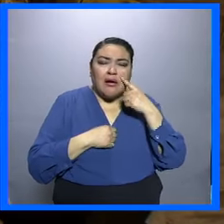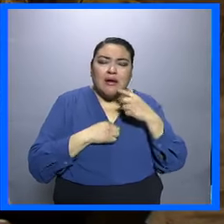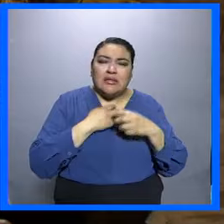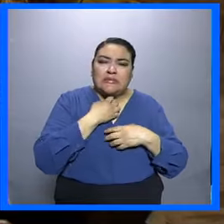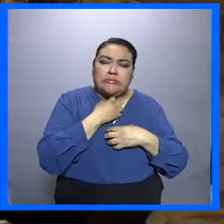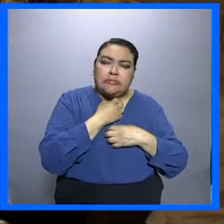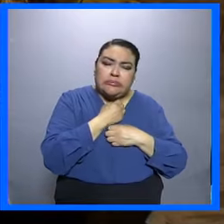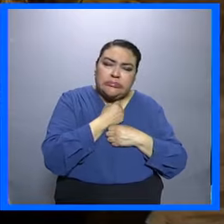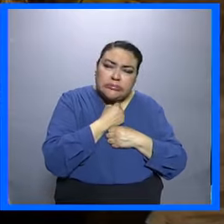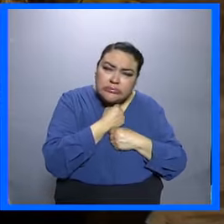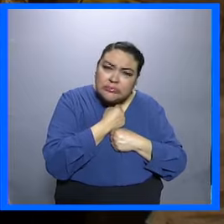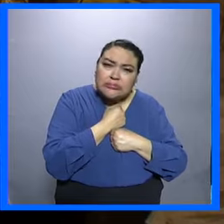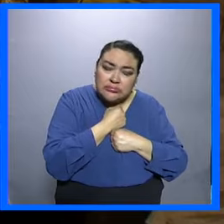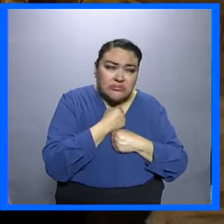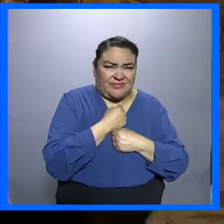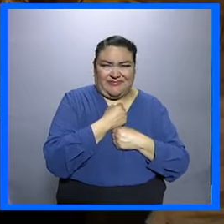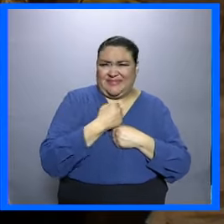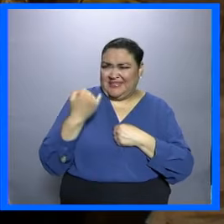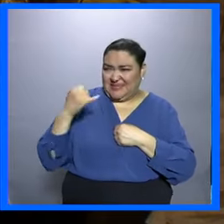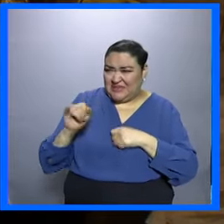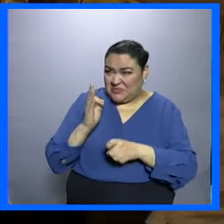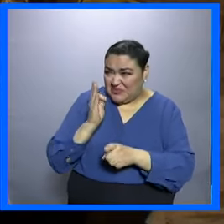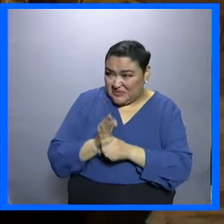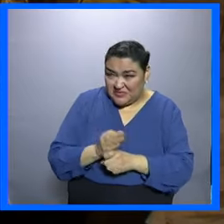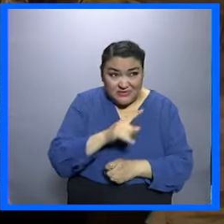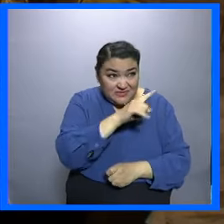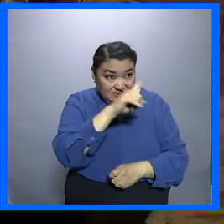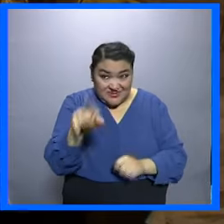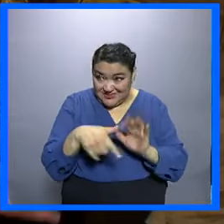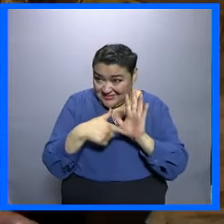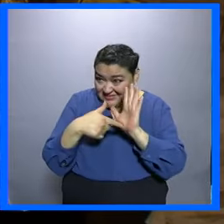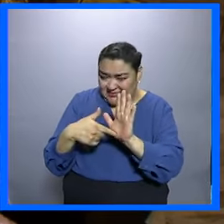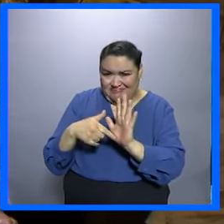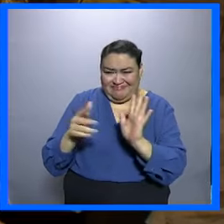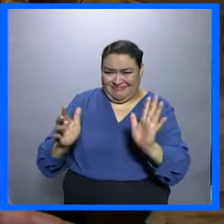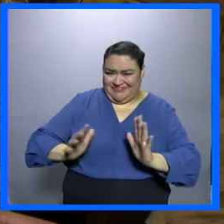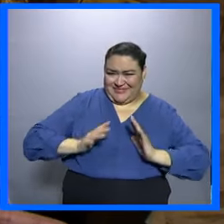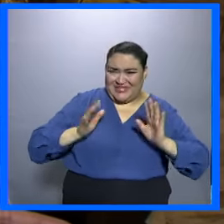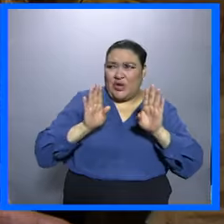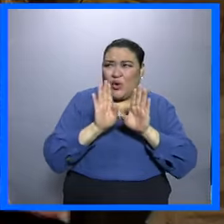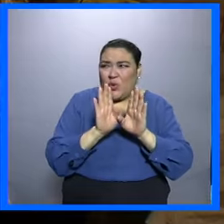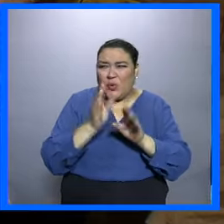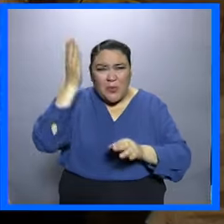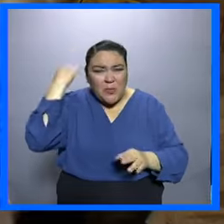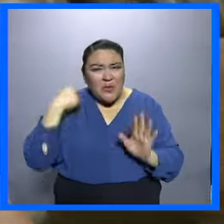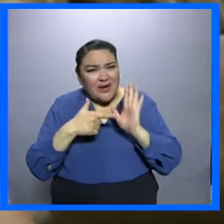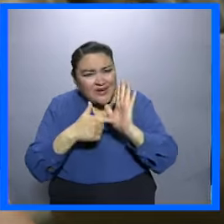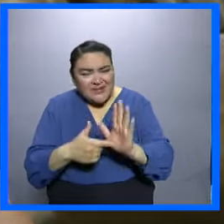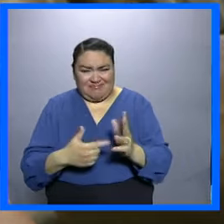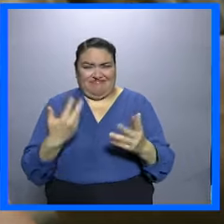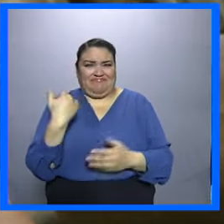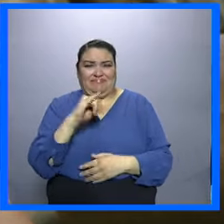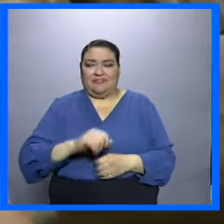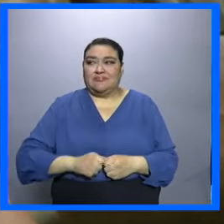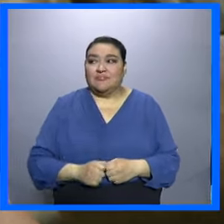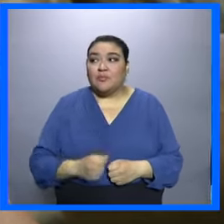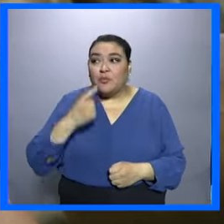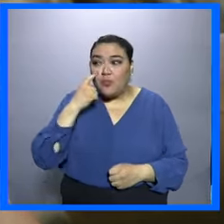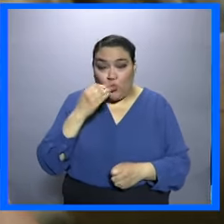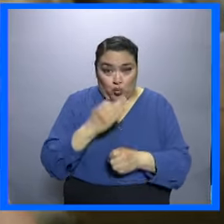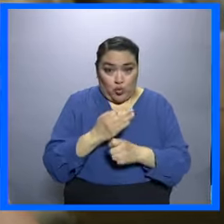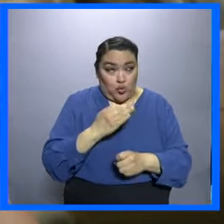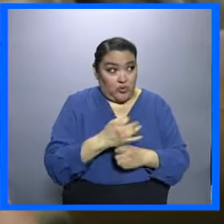no puedo creer que esto esté siendo expuesto de esta manera. ¿Cómo es que lo permitieron? Ya estamos